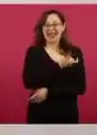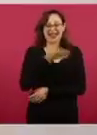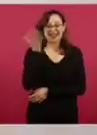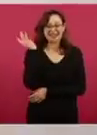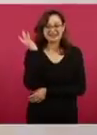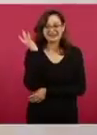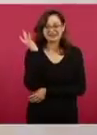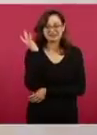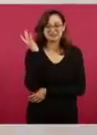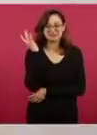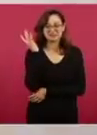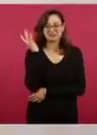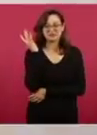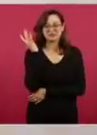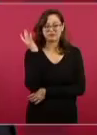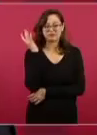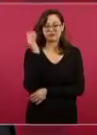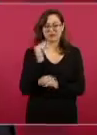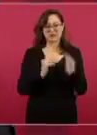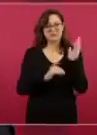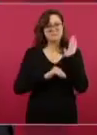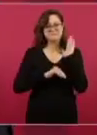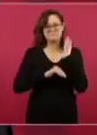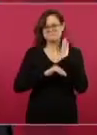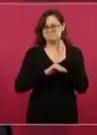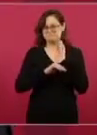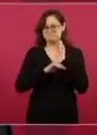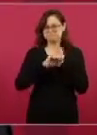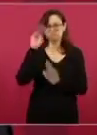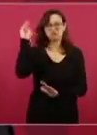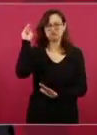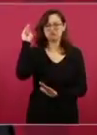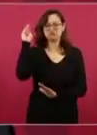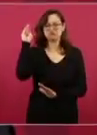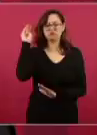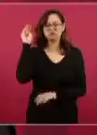el precio de las gasolinas